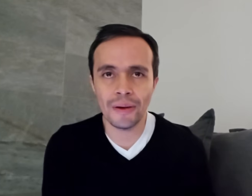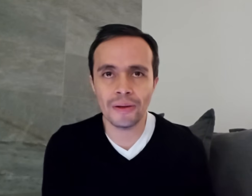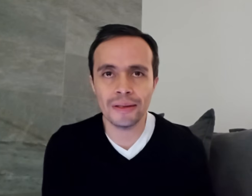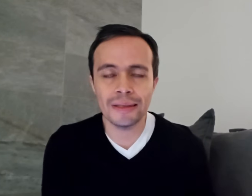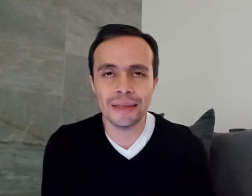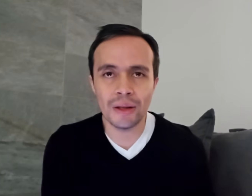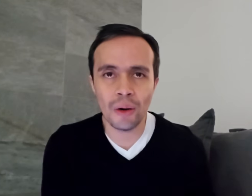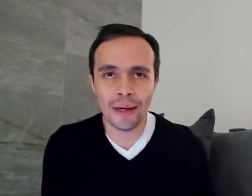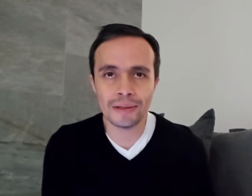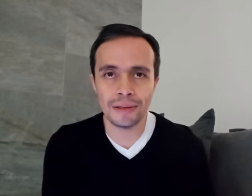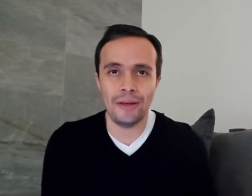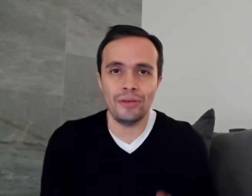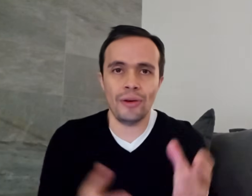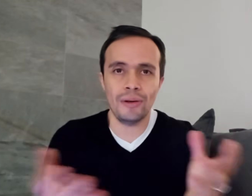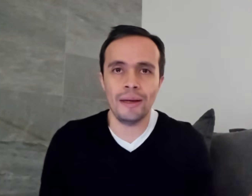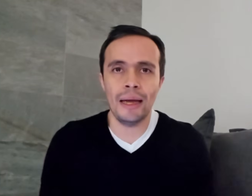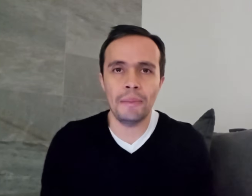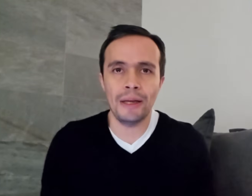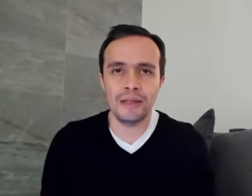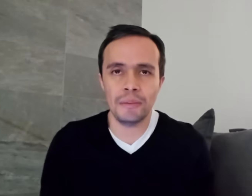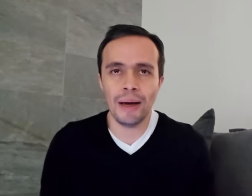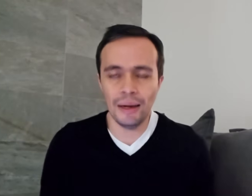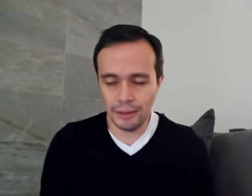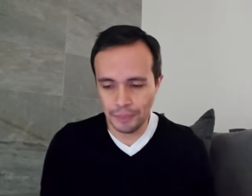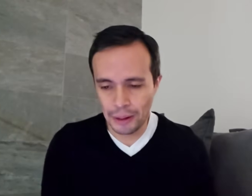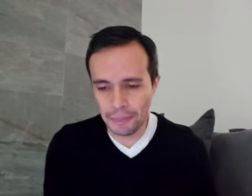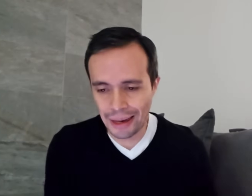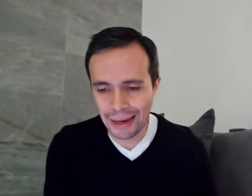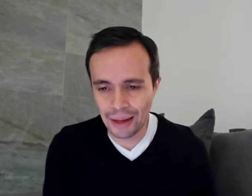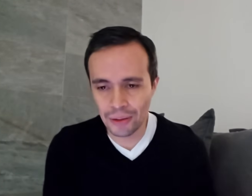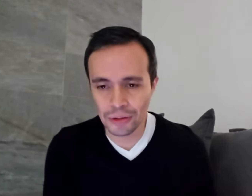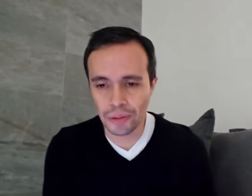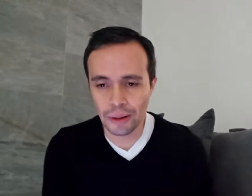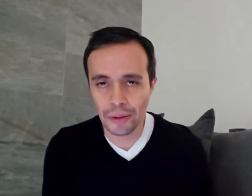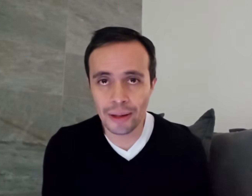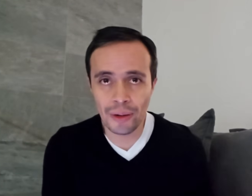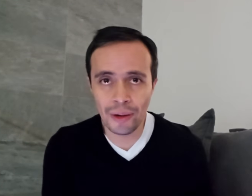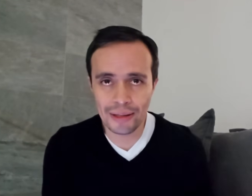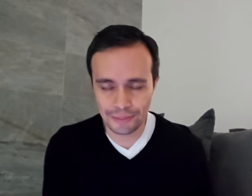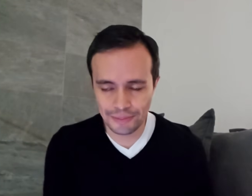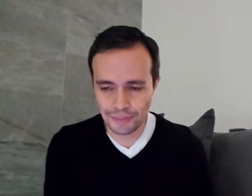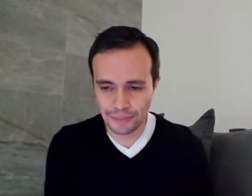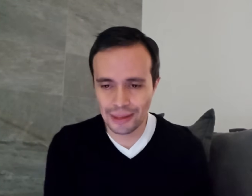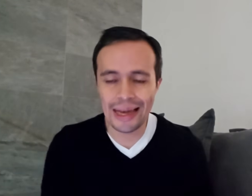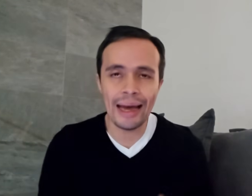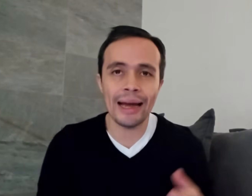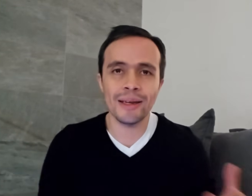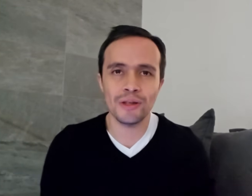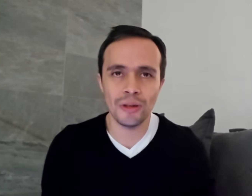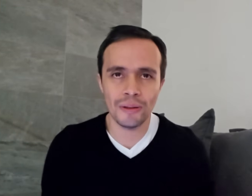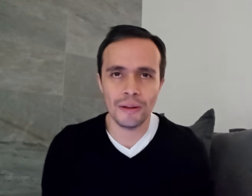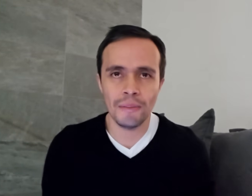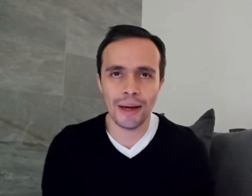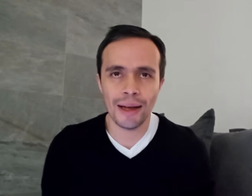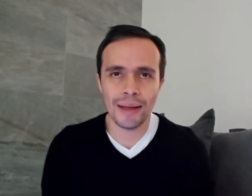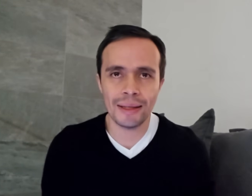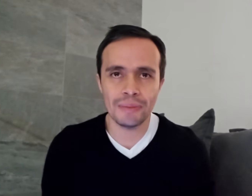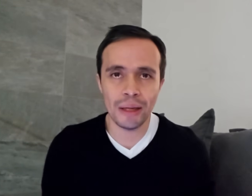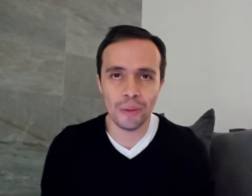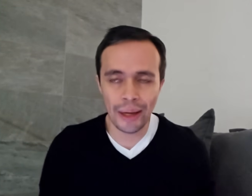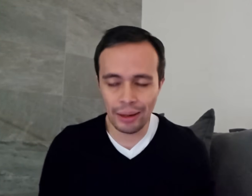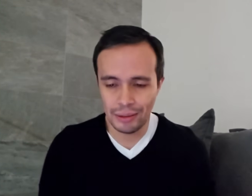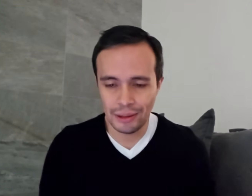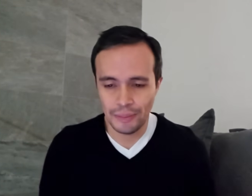del tráfico de drogas. Ellos son el principal mercado consumidor de drogas. ¿Qué han hecho